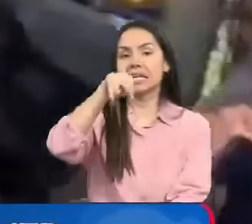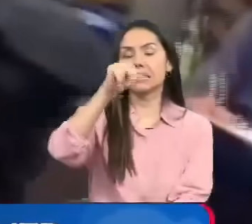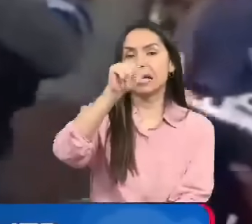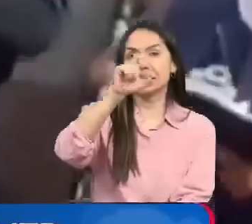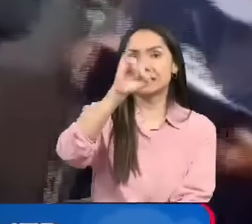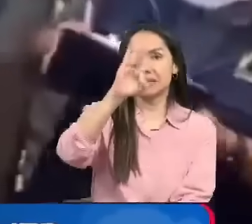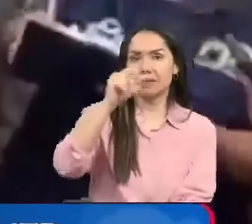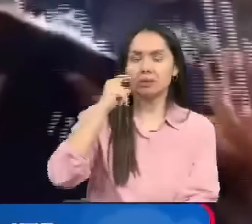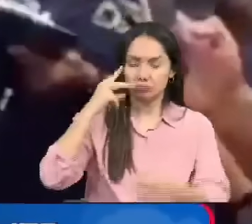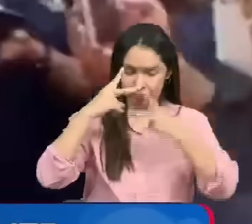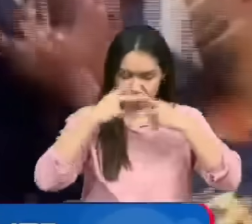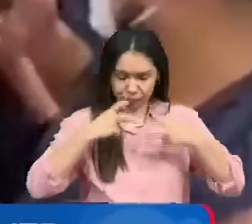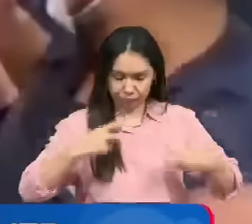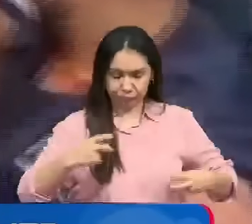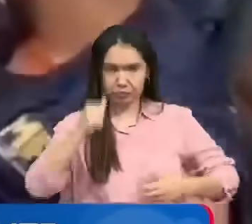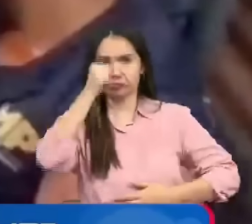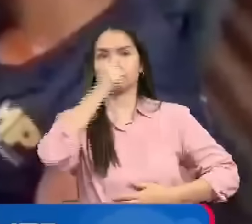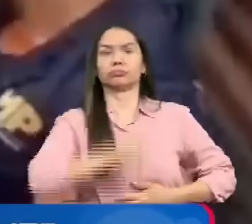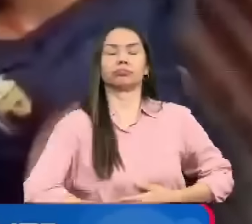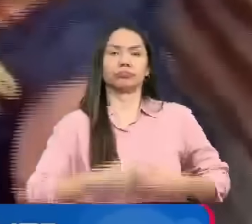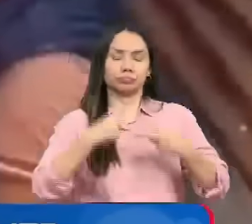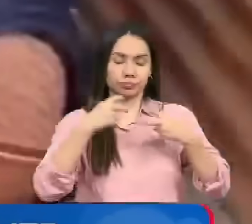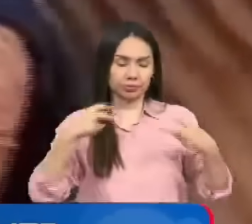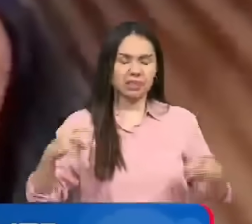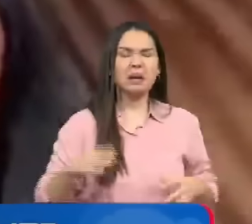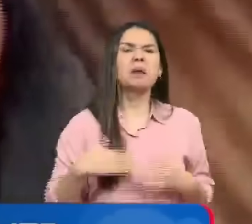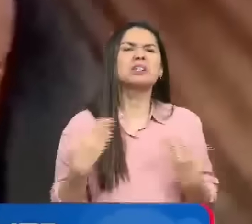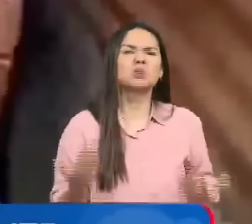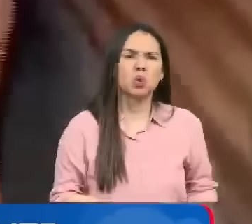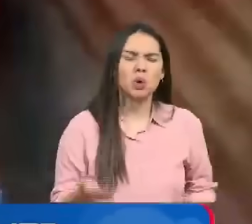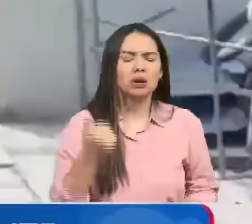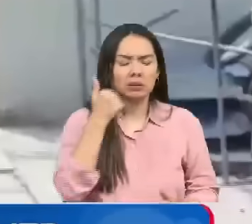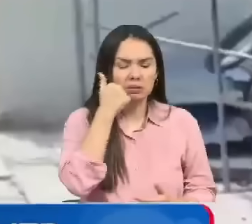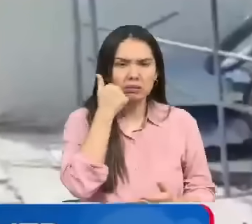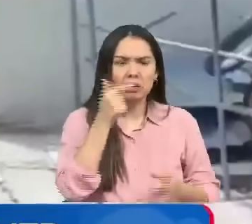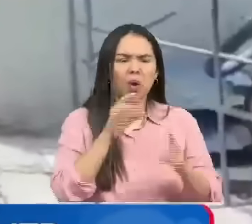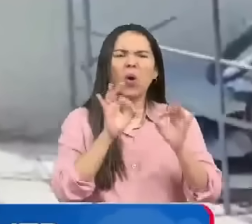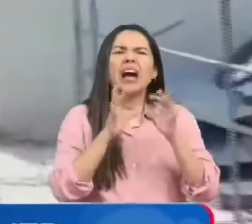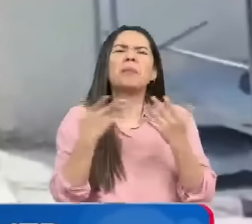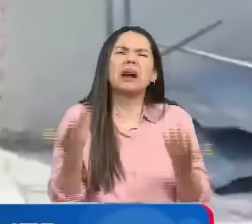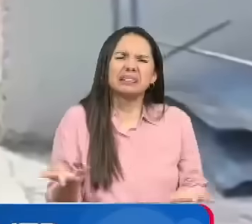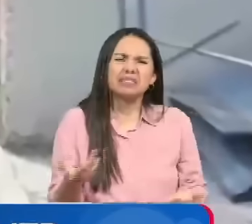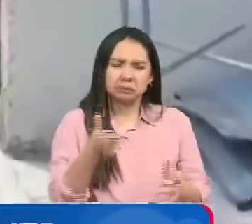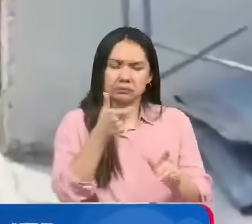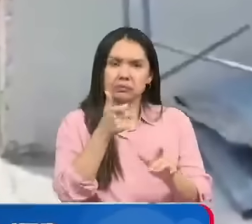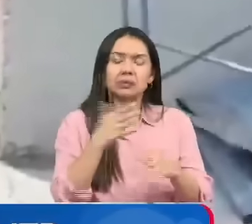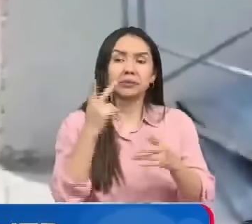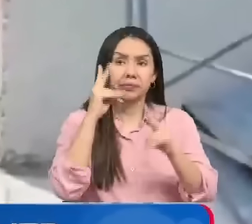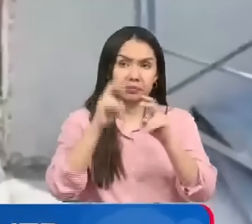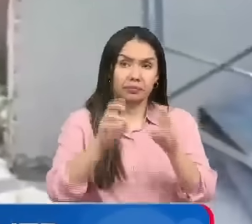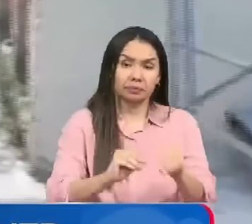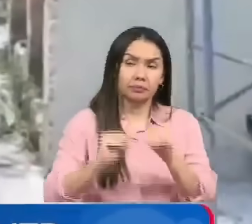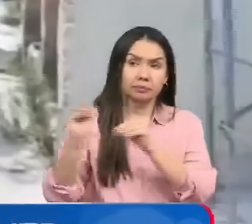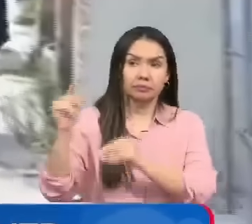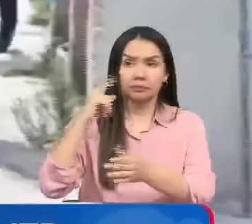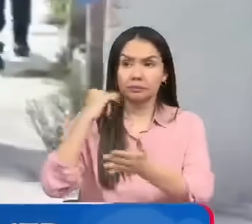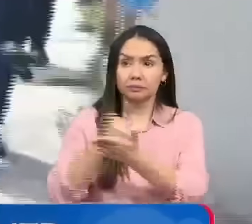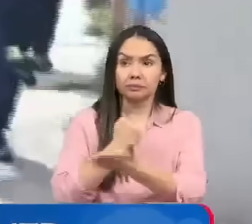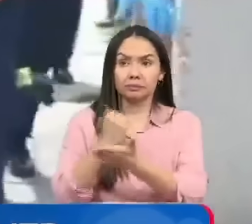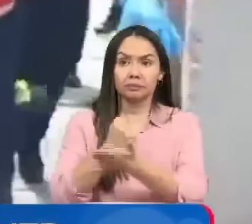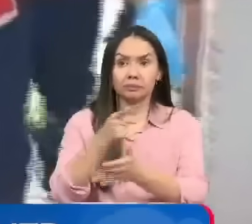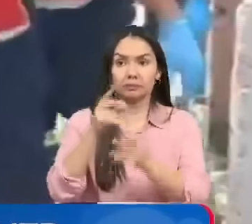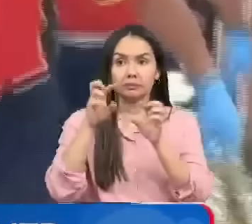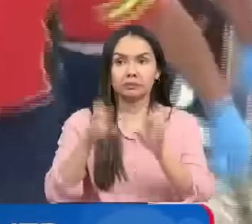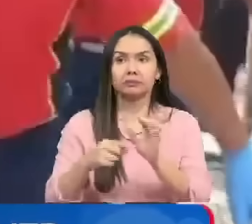procedimiento correspondiente y determinar las causas de muerte. El hermano de Farruko Pop acudió a la sede del INACIF para identificar el